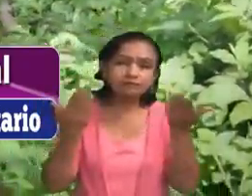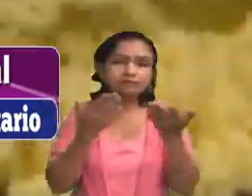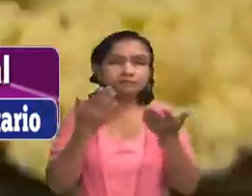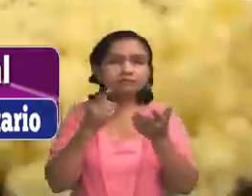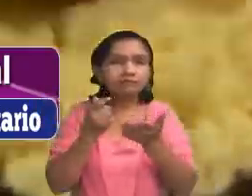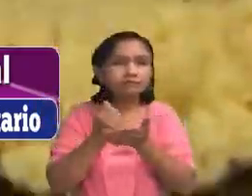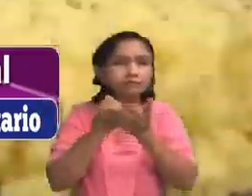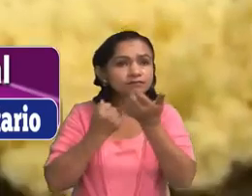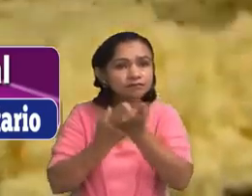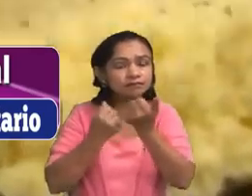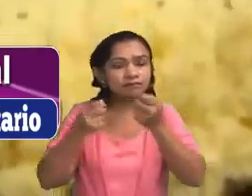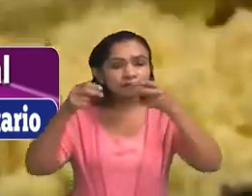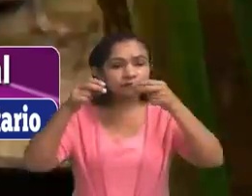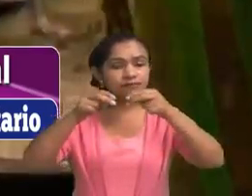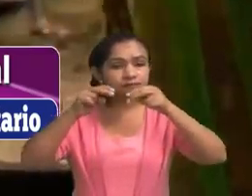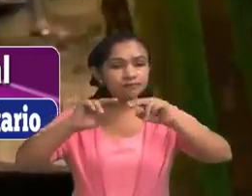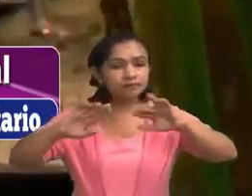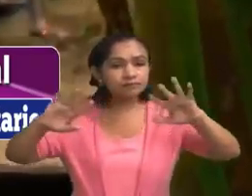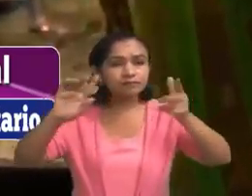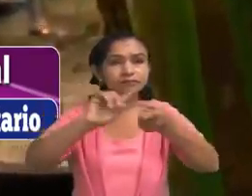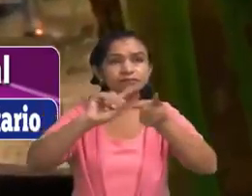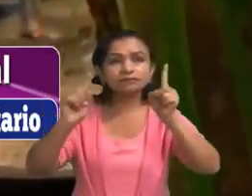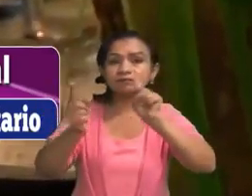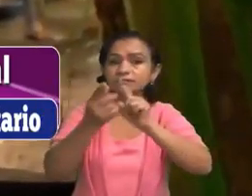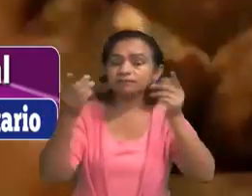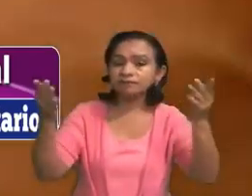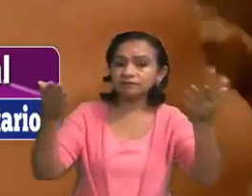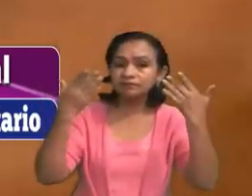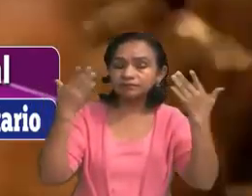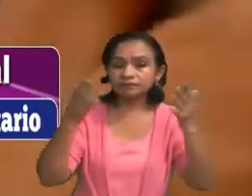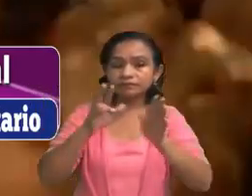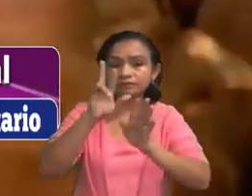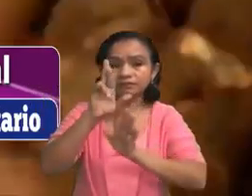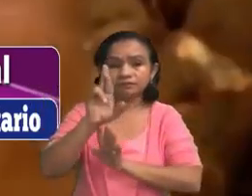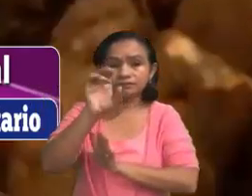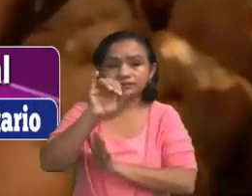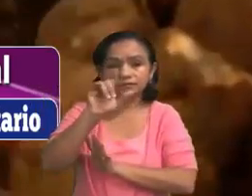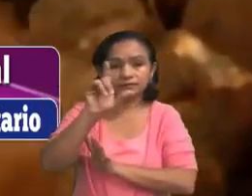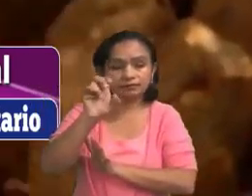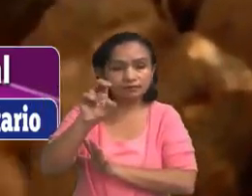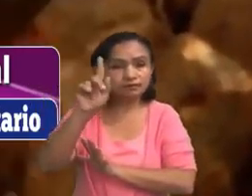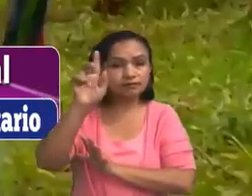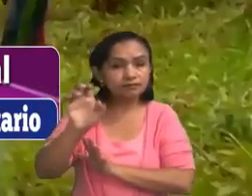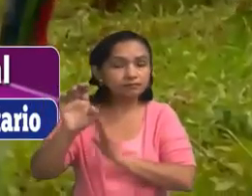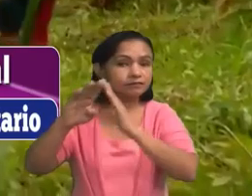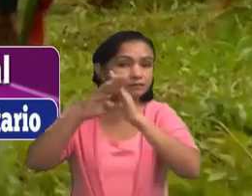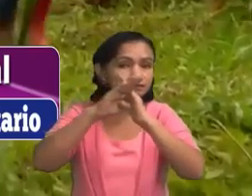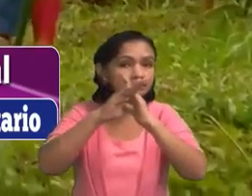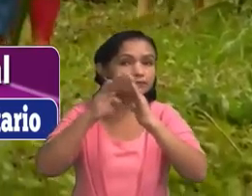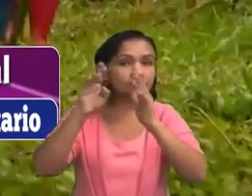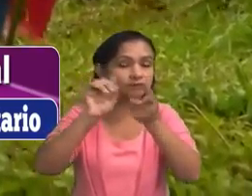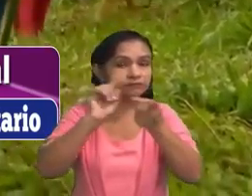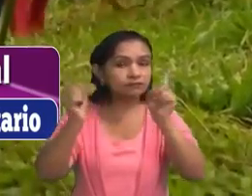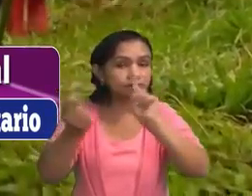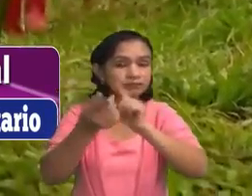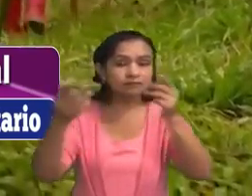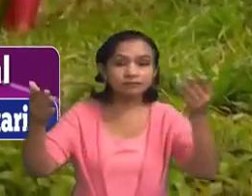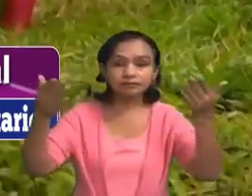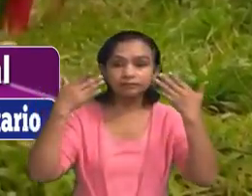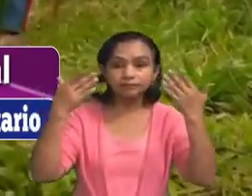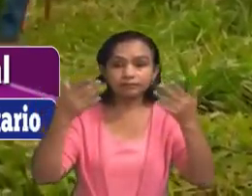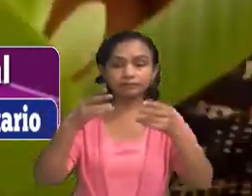climático o qué necesitamos para ser más resilientes hacia el cambio climático. En estas 2 grandes esferas o